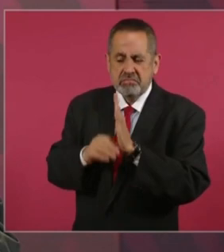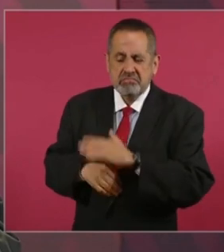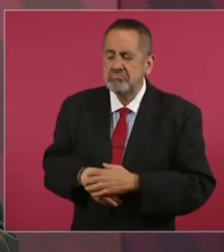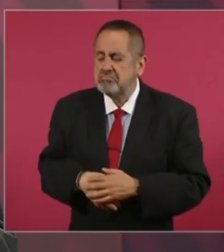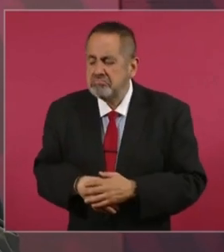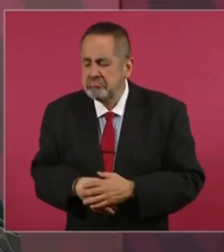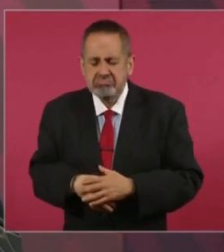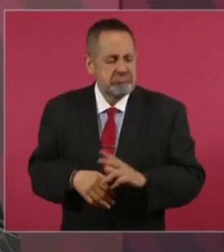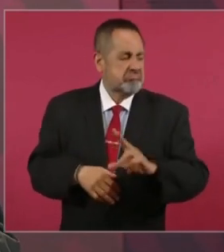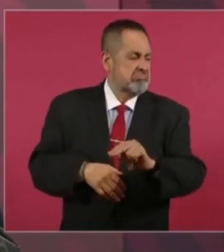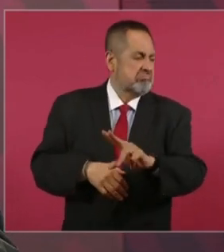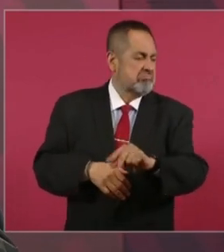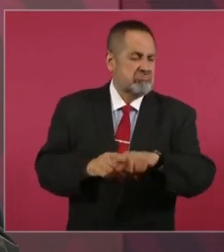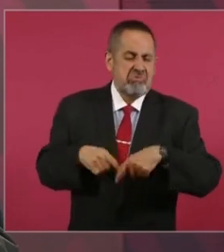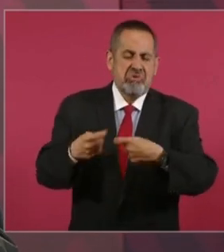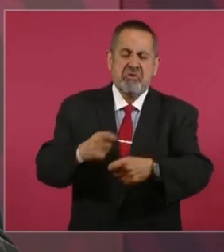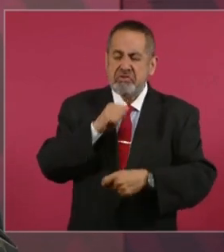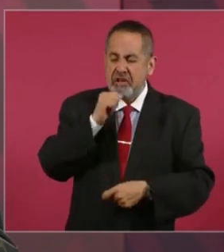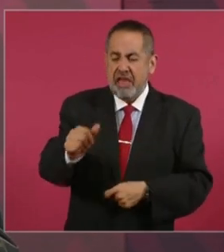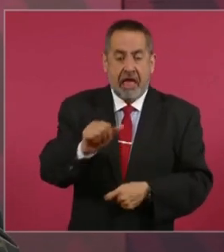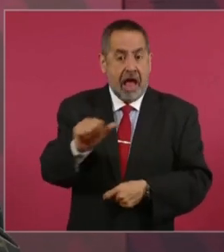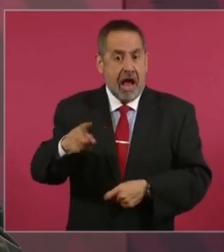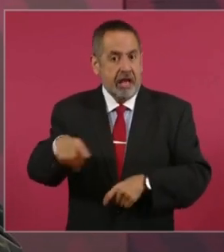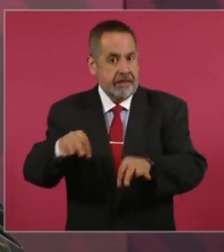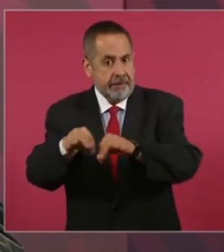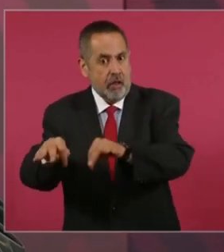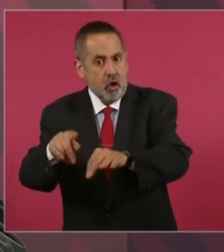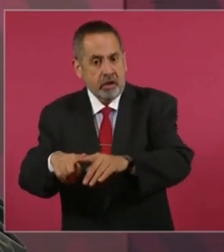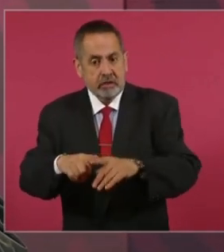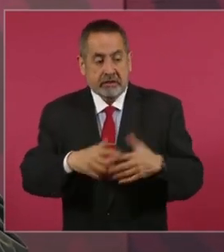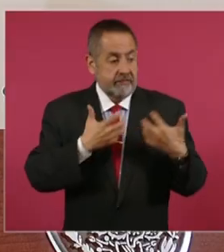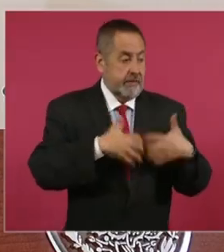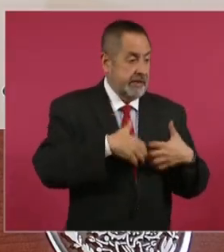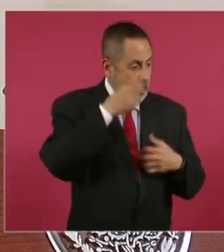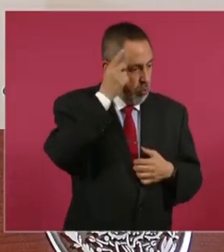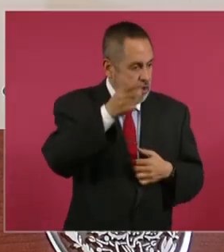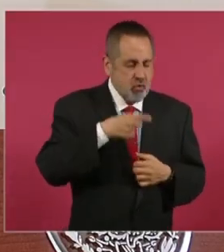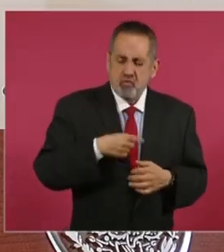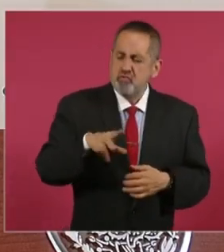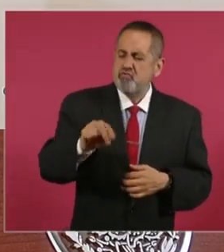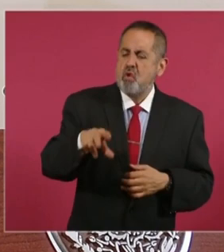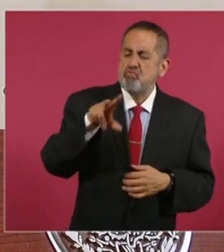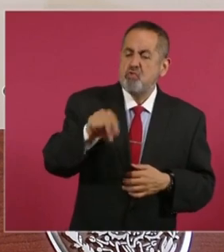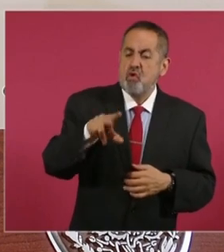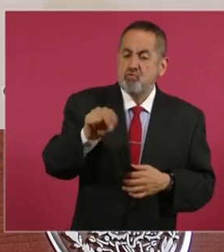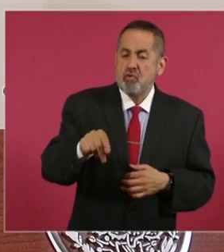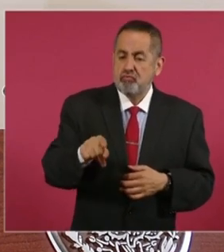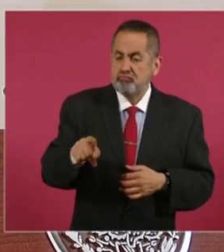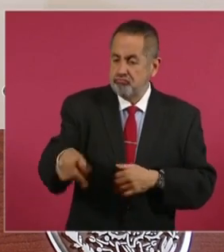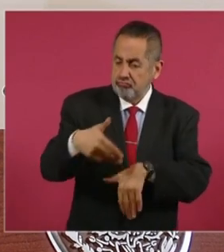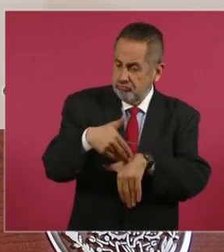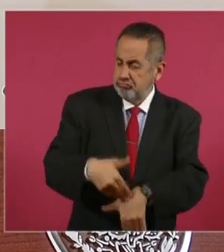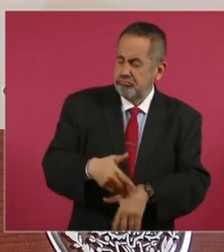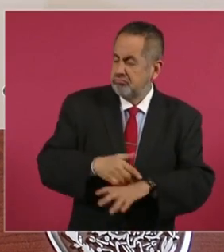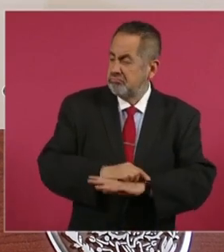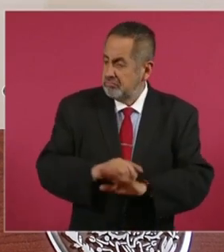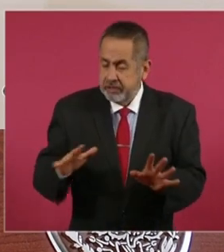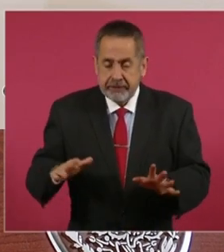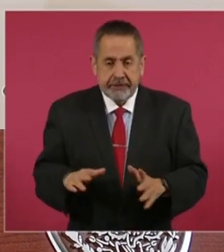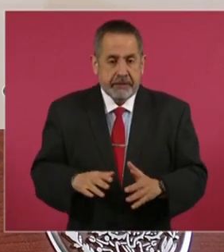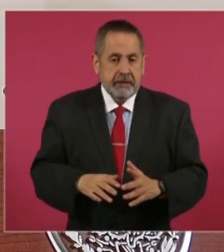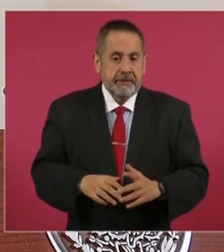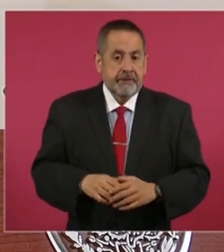les querían conceder nada para que se sometieran por completo.